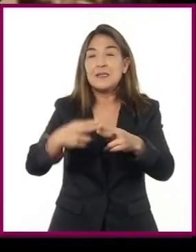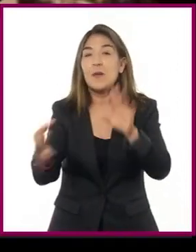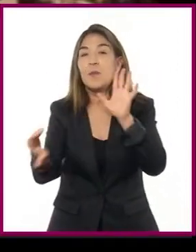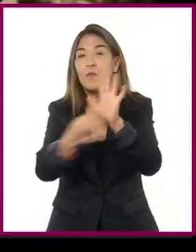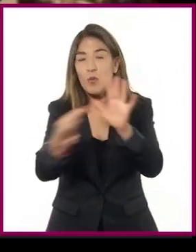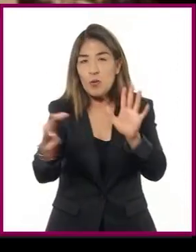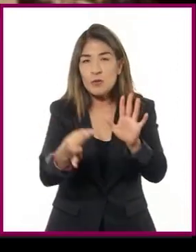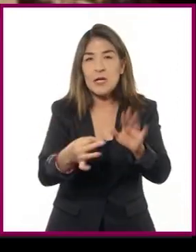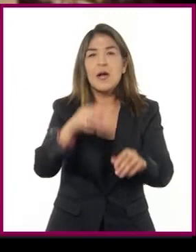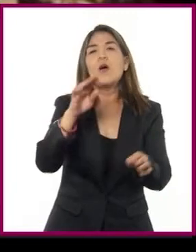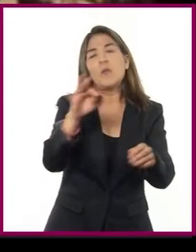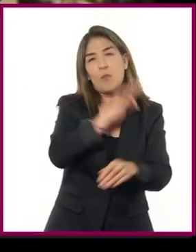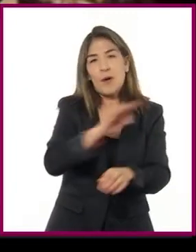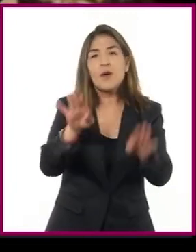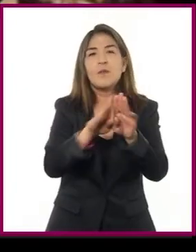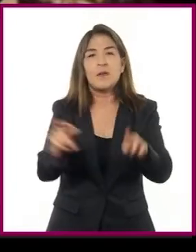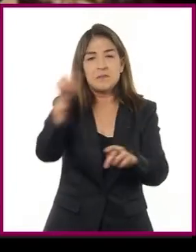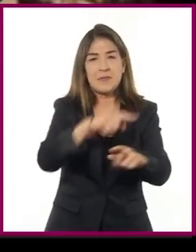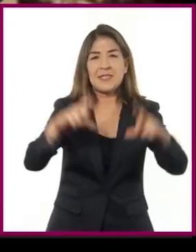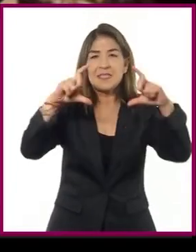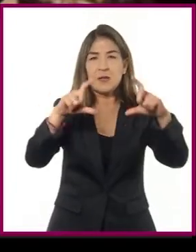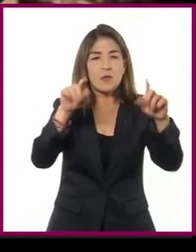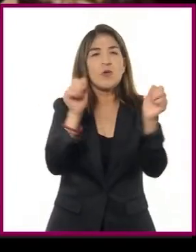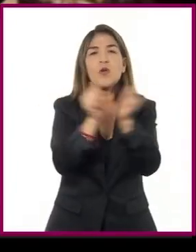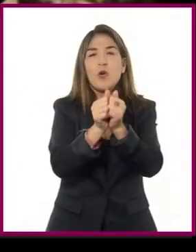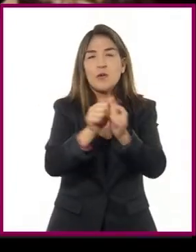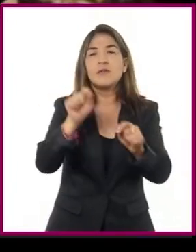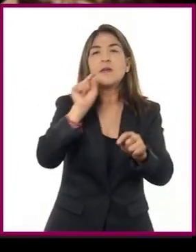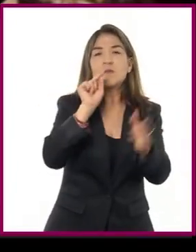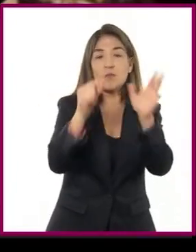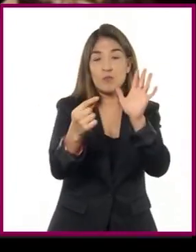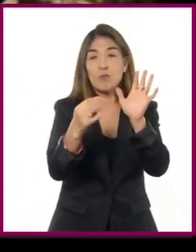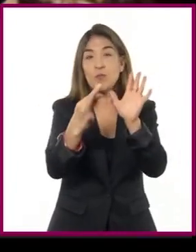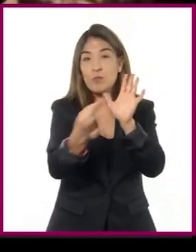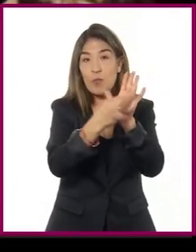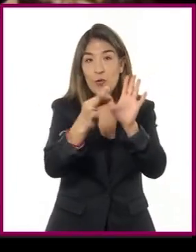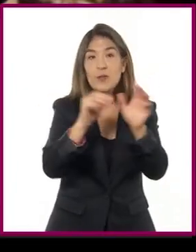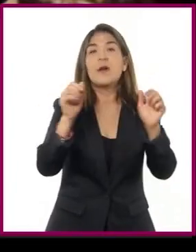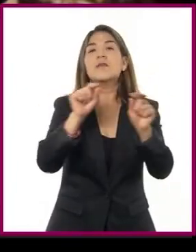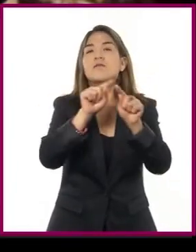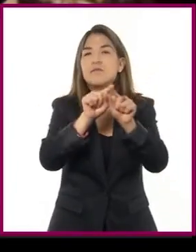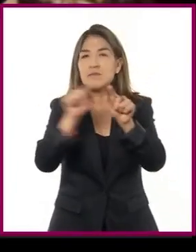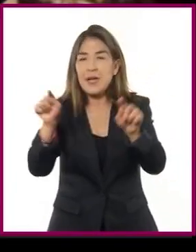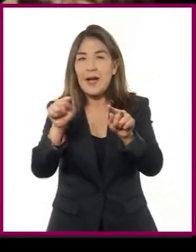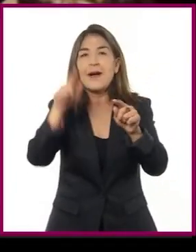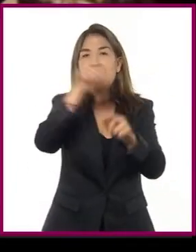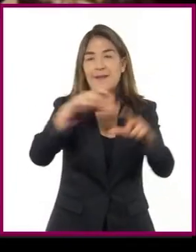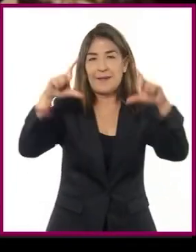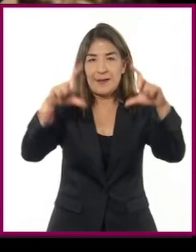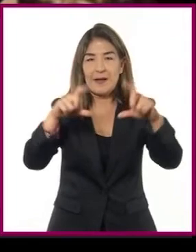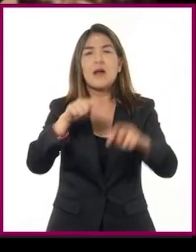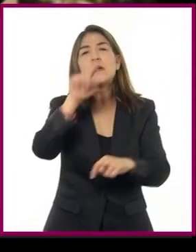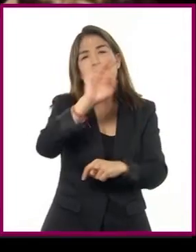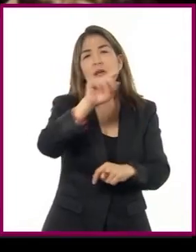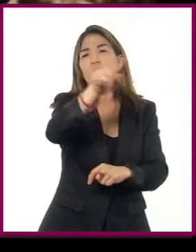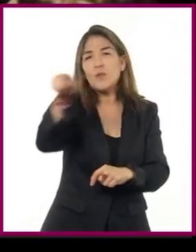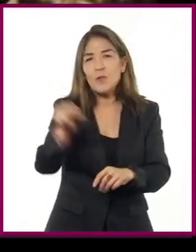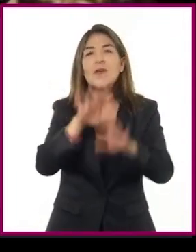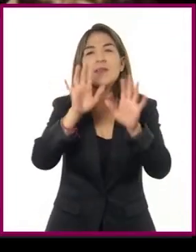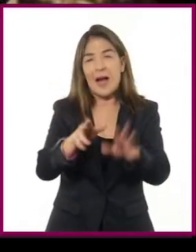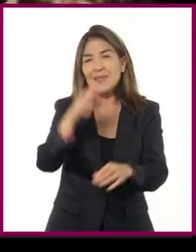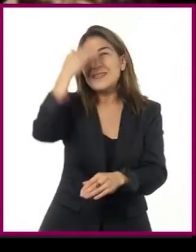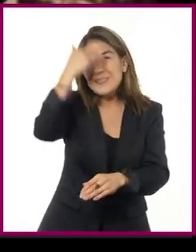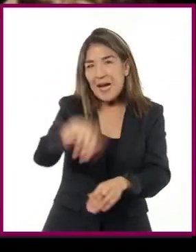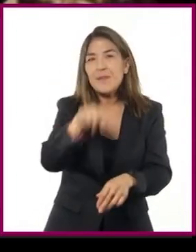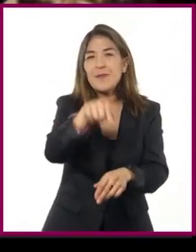posible trazar un círculo con cualquier centro y radio. Quizá en casa estén familiarizados con algunas de esas